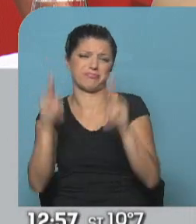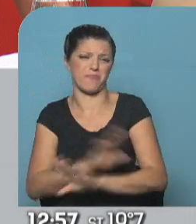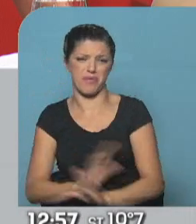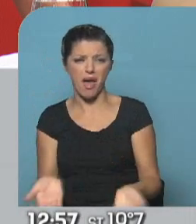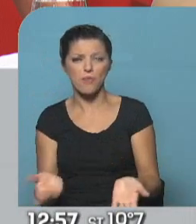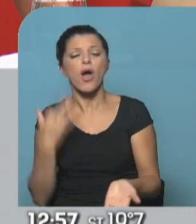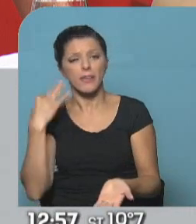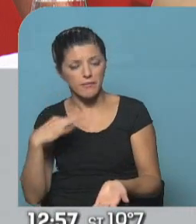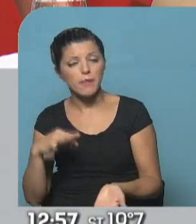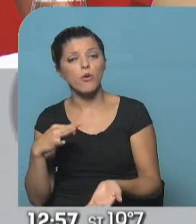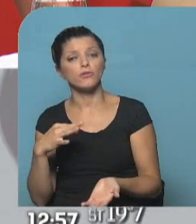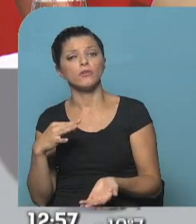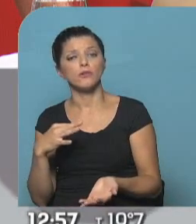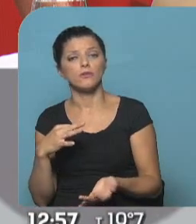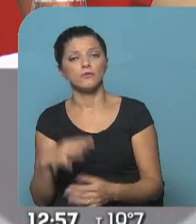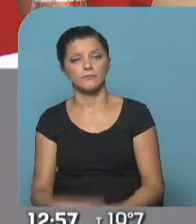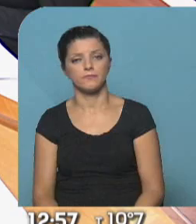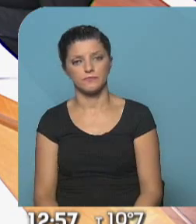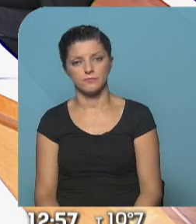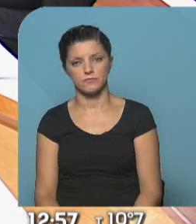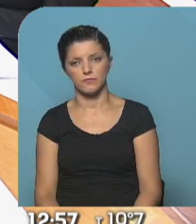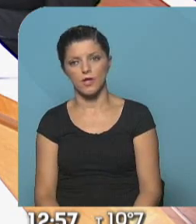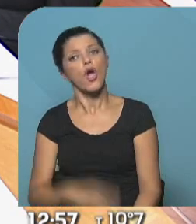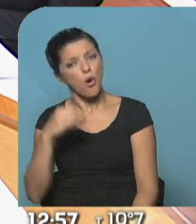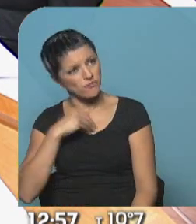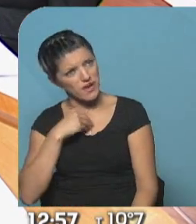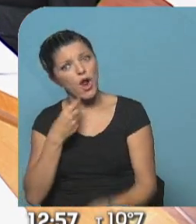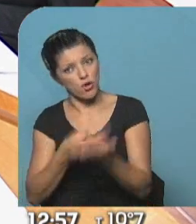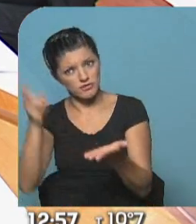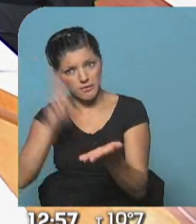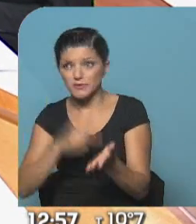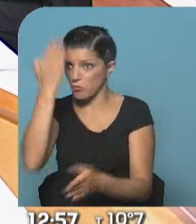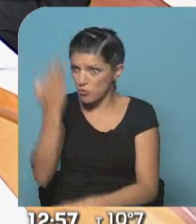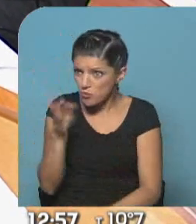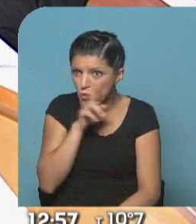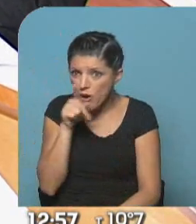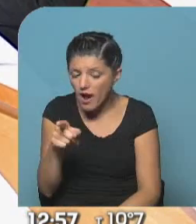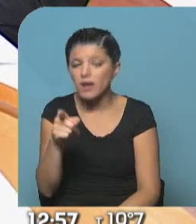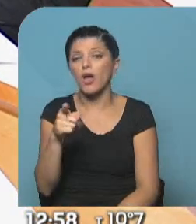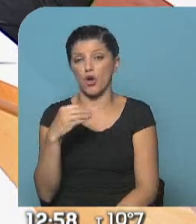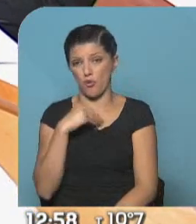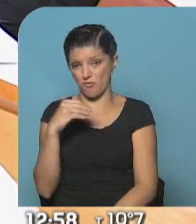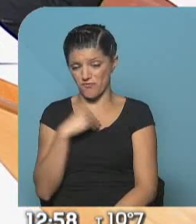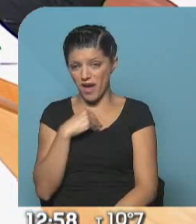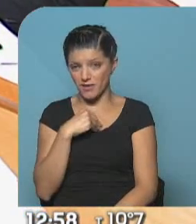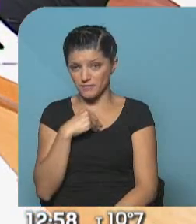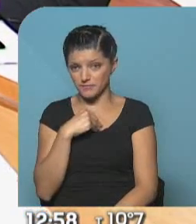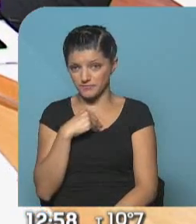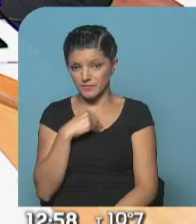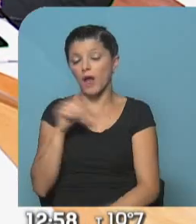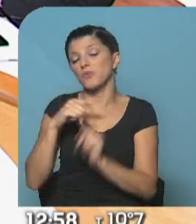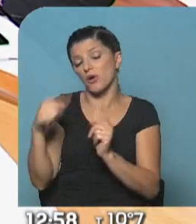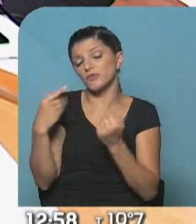hay que remangarse y volver a darle esta confianza a Merkel, digamos, renunciando a lo que haya que renunciar un